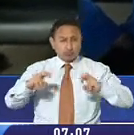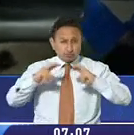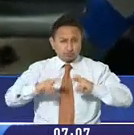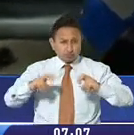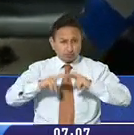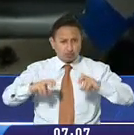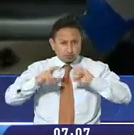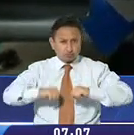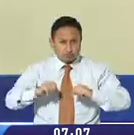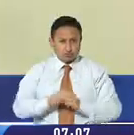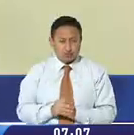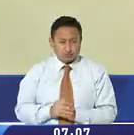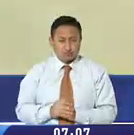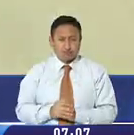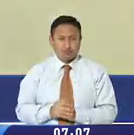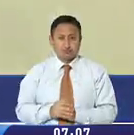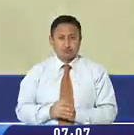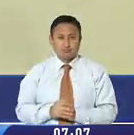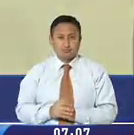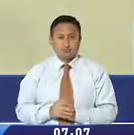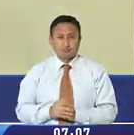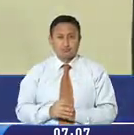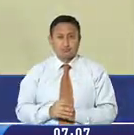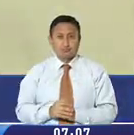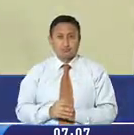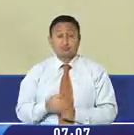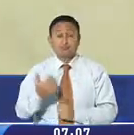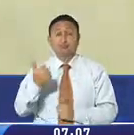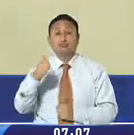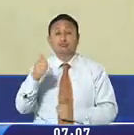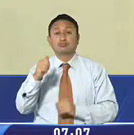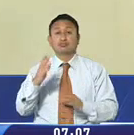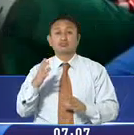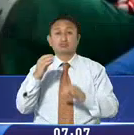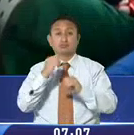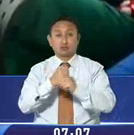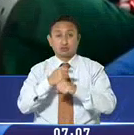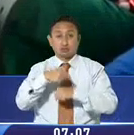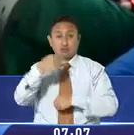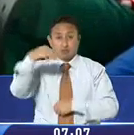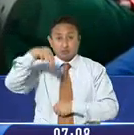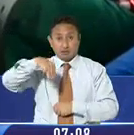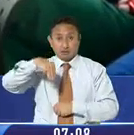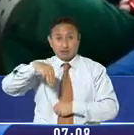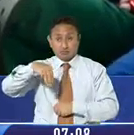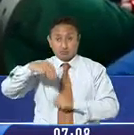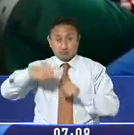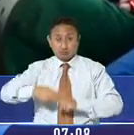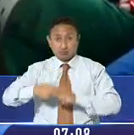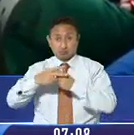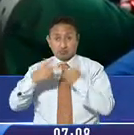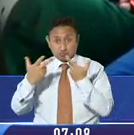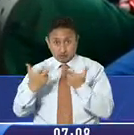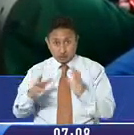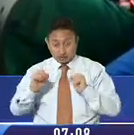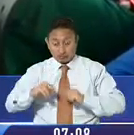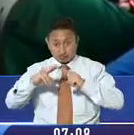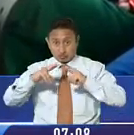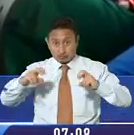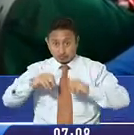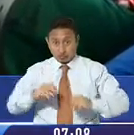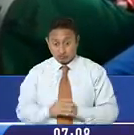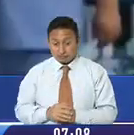formulación de cargos pasadas las 22 horas de este martes. De iniciárseles una instrucción fiscal, se